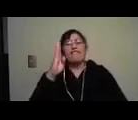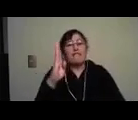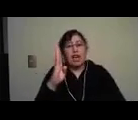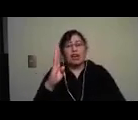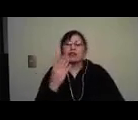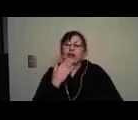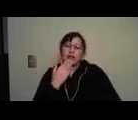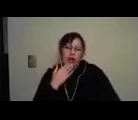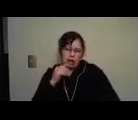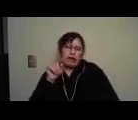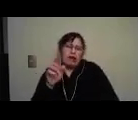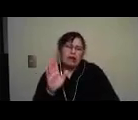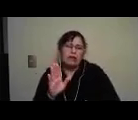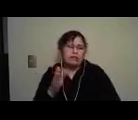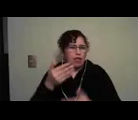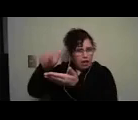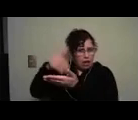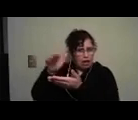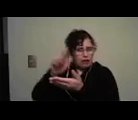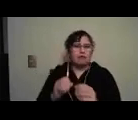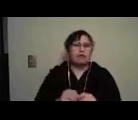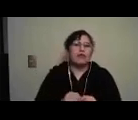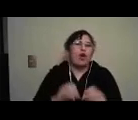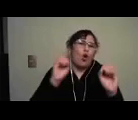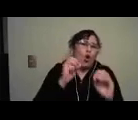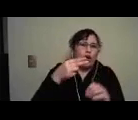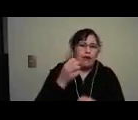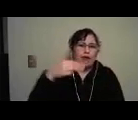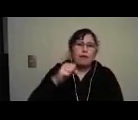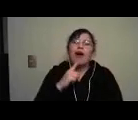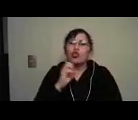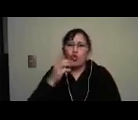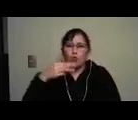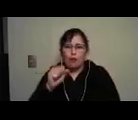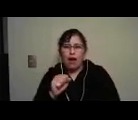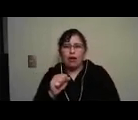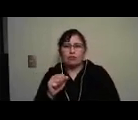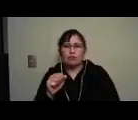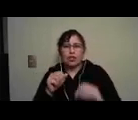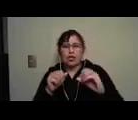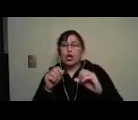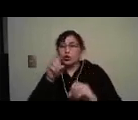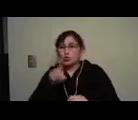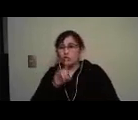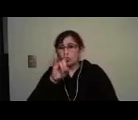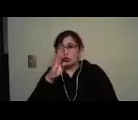¿ya? Hematoma subdural, ¿ya? Y eso particularmente.